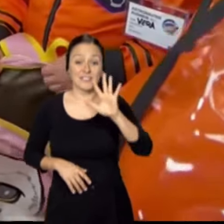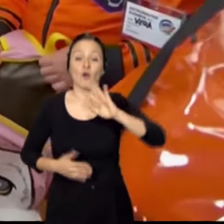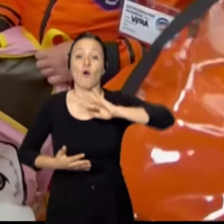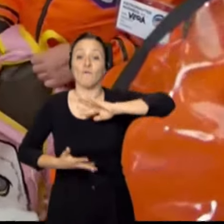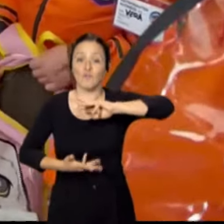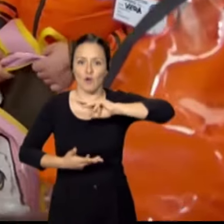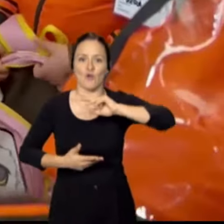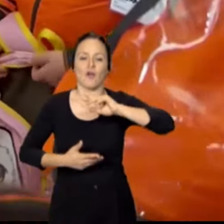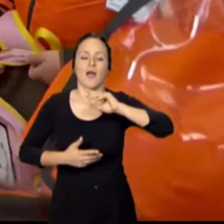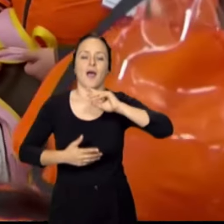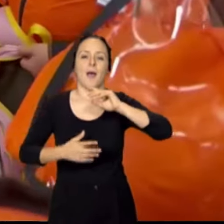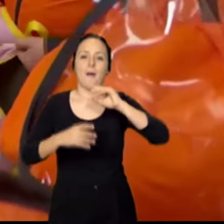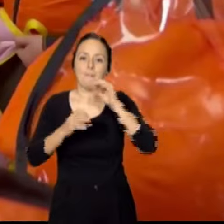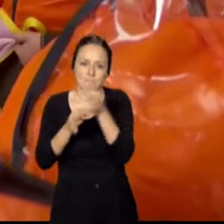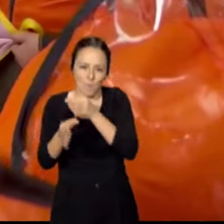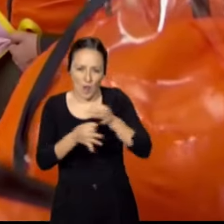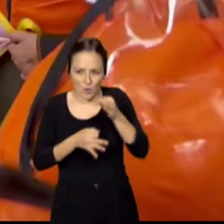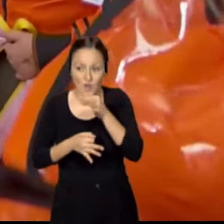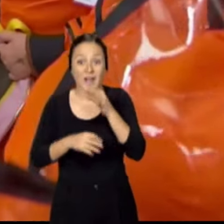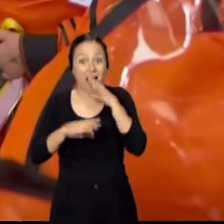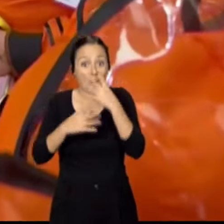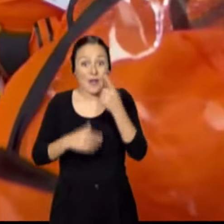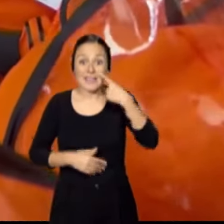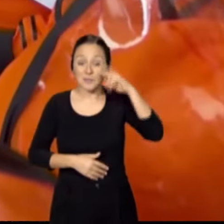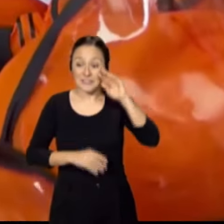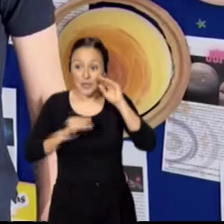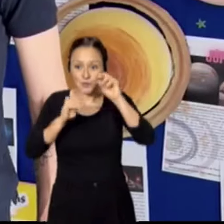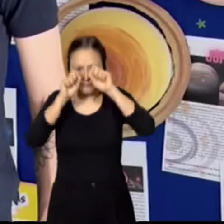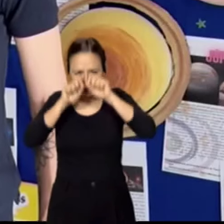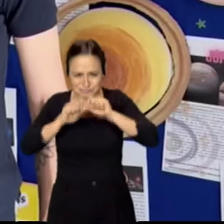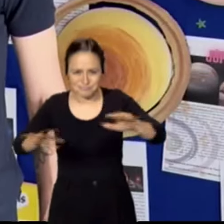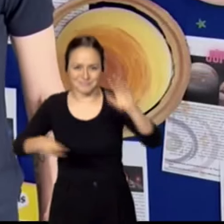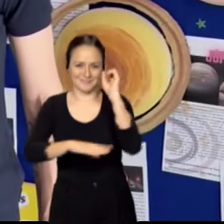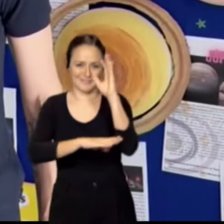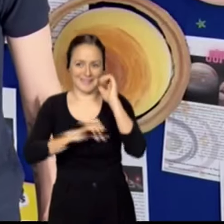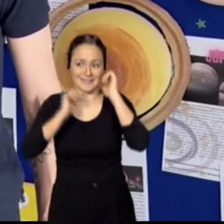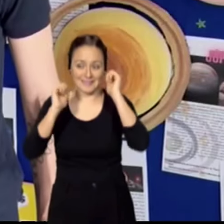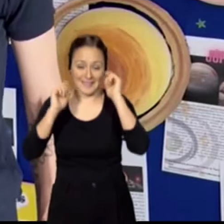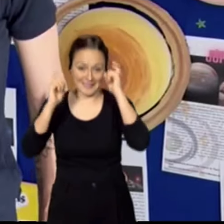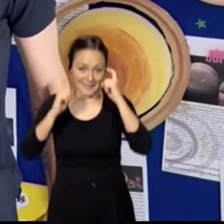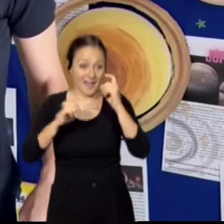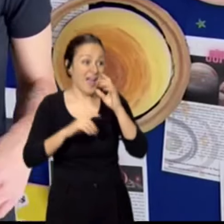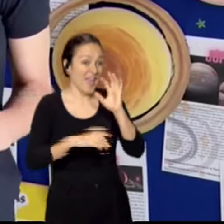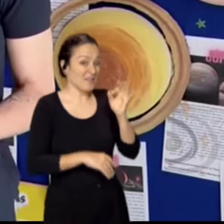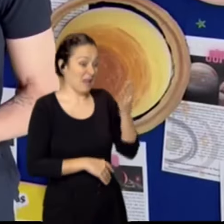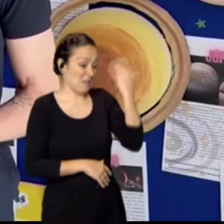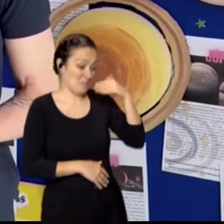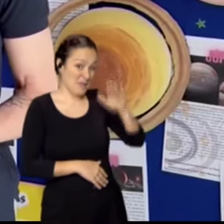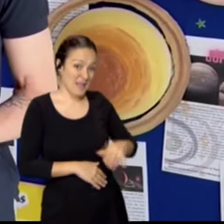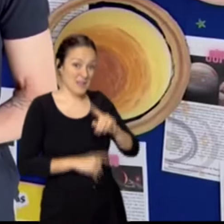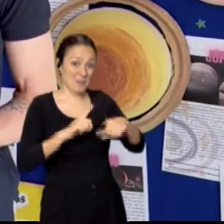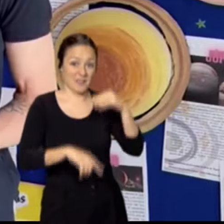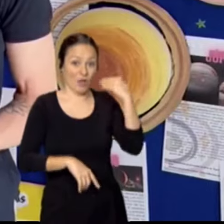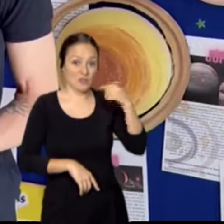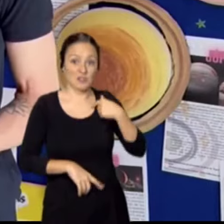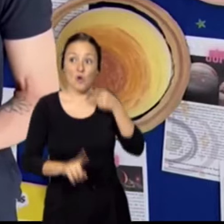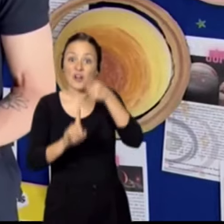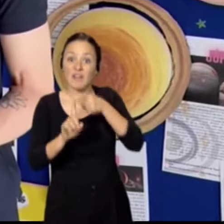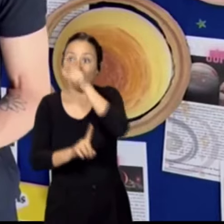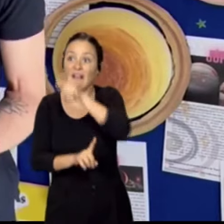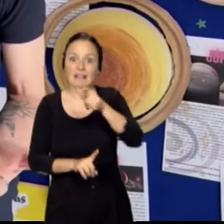molecular ahora intenta transmitir su experiencia e ilusión la verdad es que de pequeña y de adolescente tampoco Tenía muchos referentes en